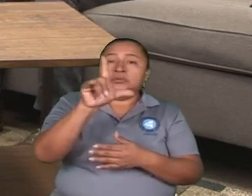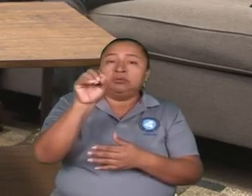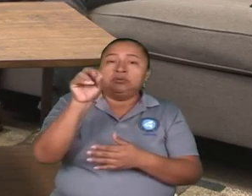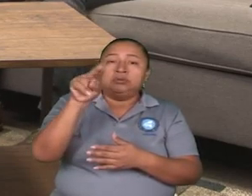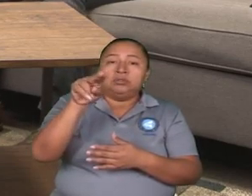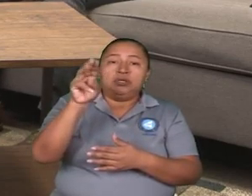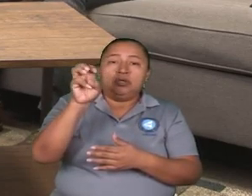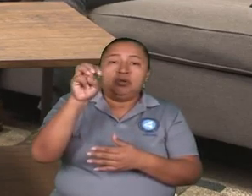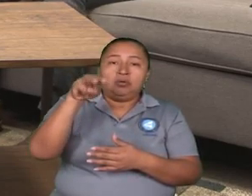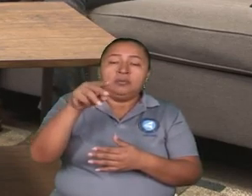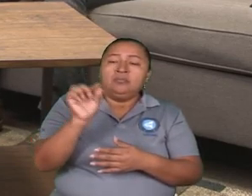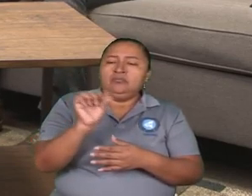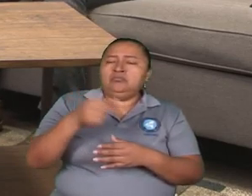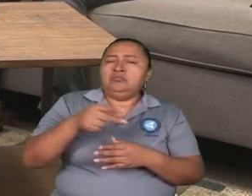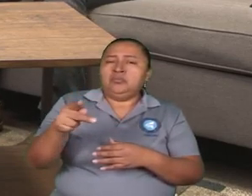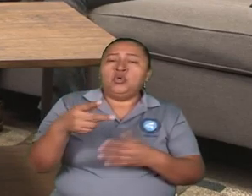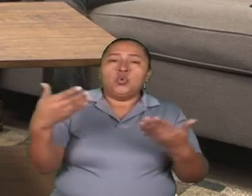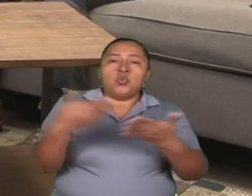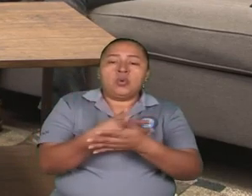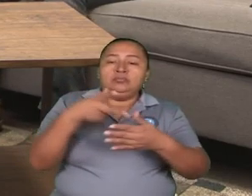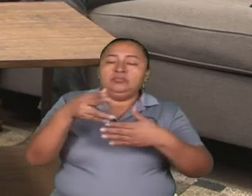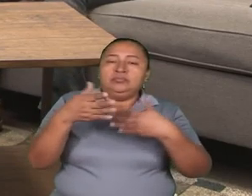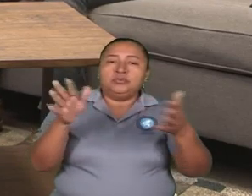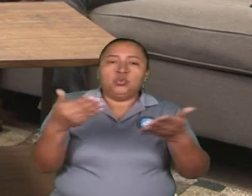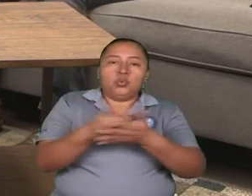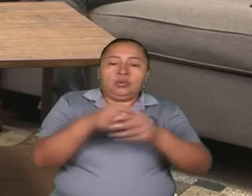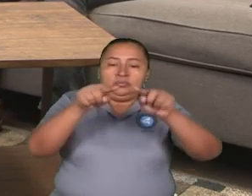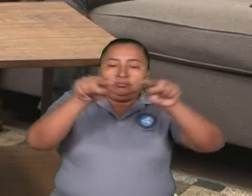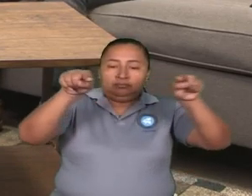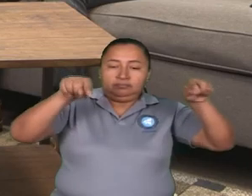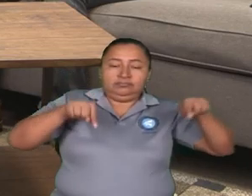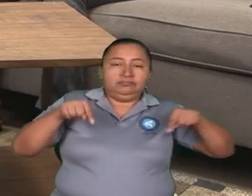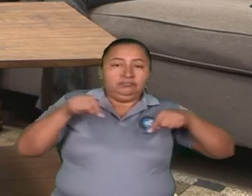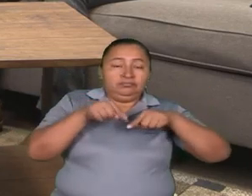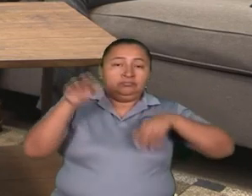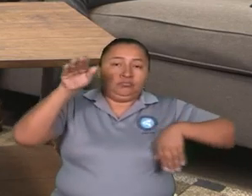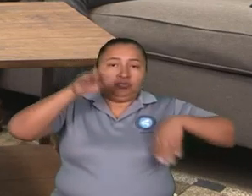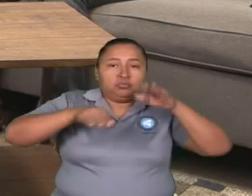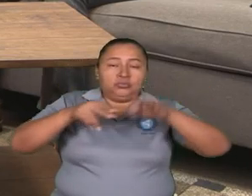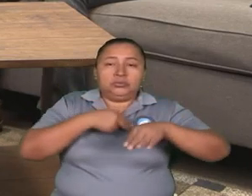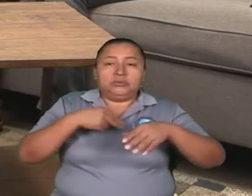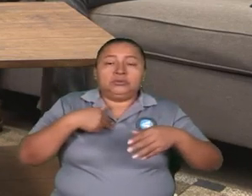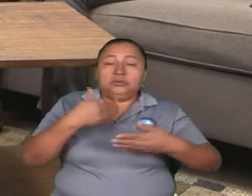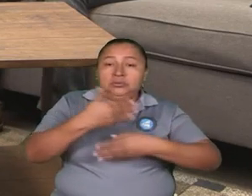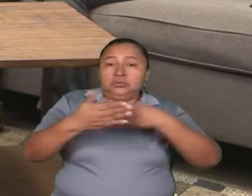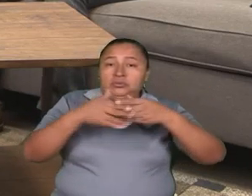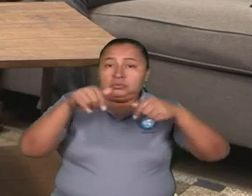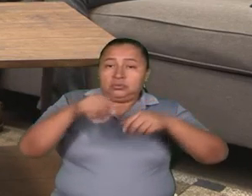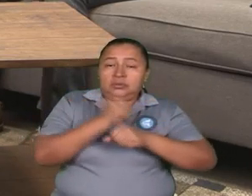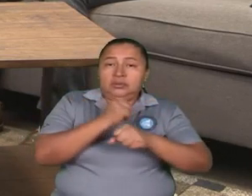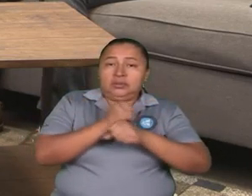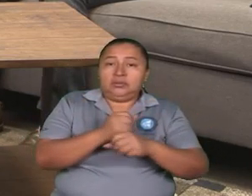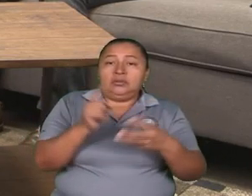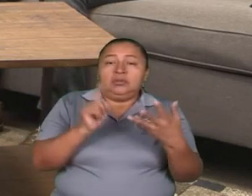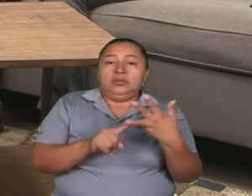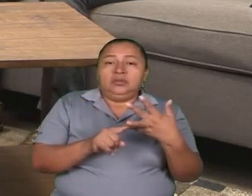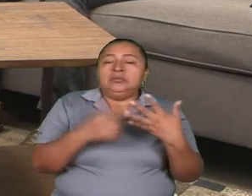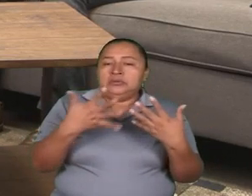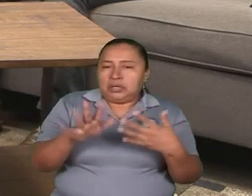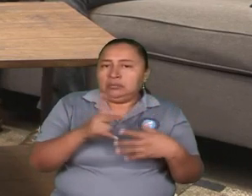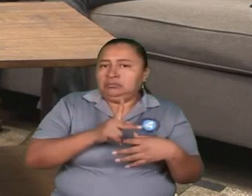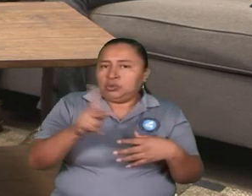Félix, dentro de las actividades y fortalecimientos que van a hacer para las, ¿tienen algunas actividades específicas para estos centros turísticos? ¿Van a